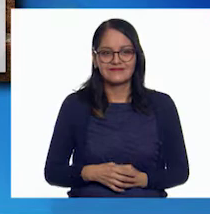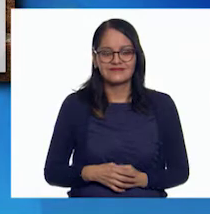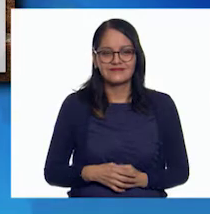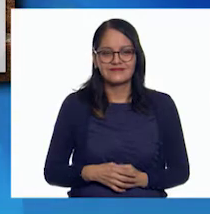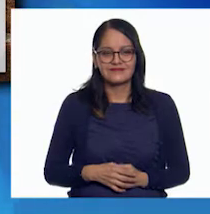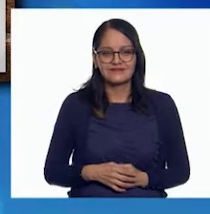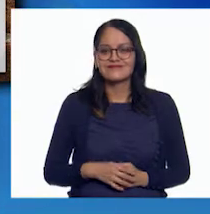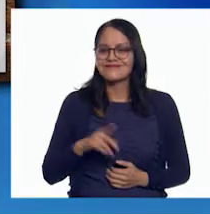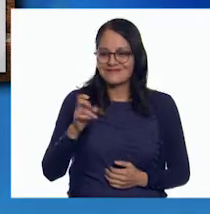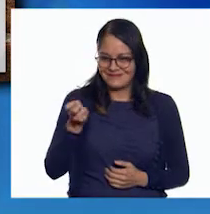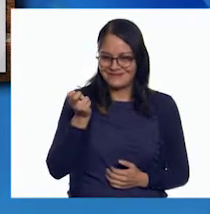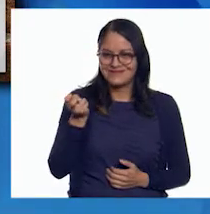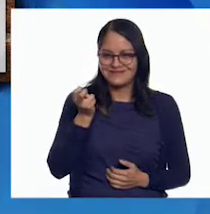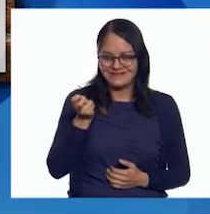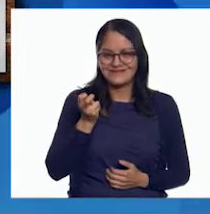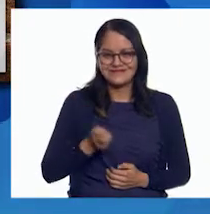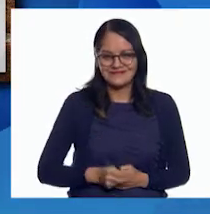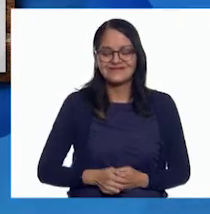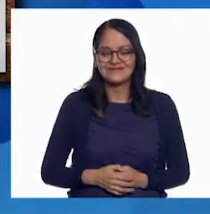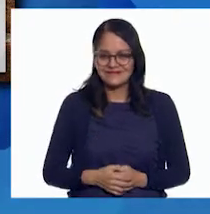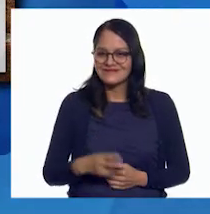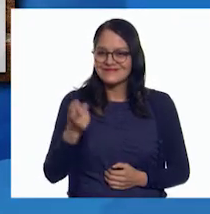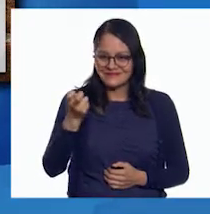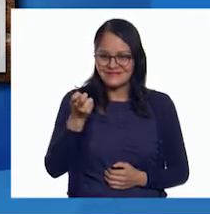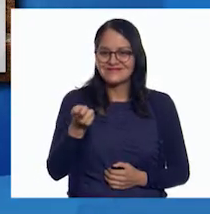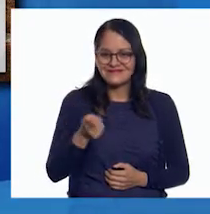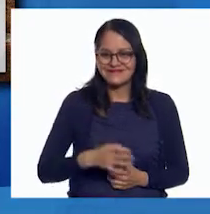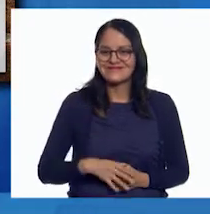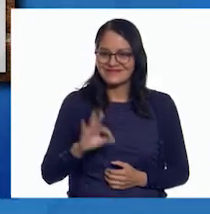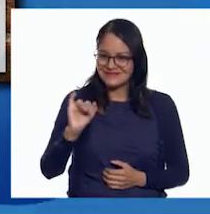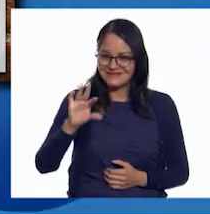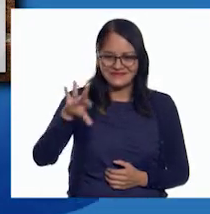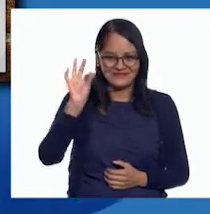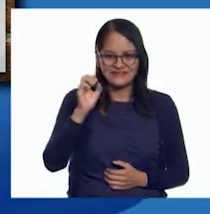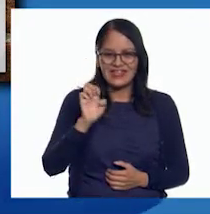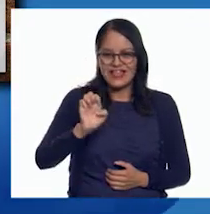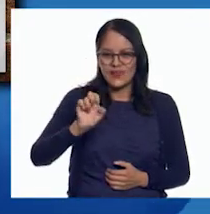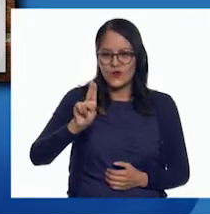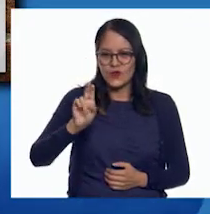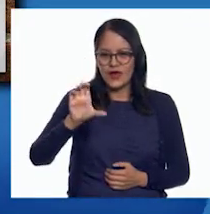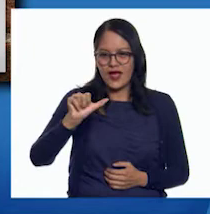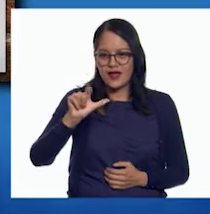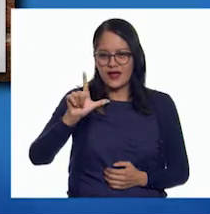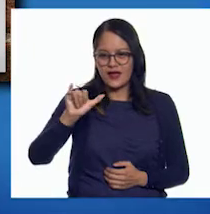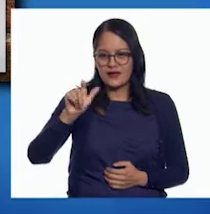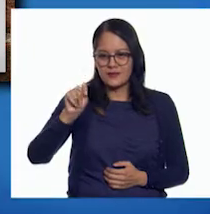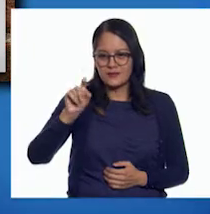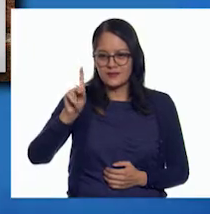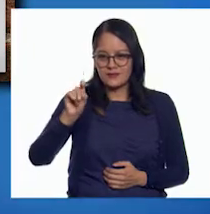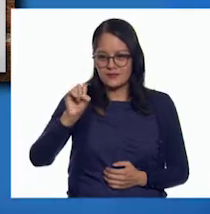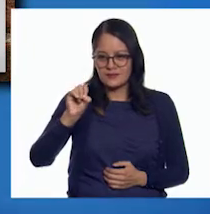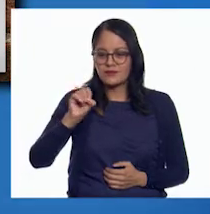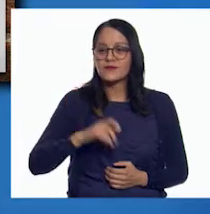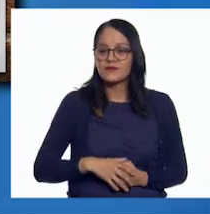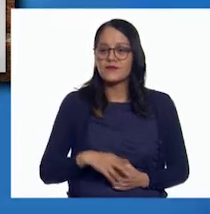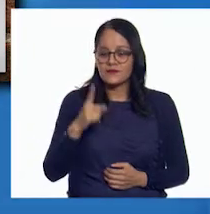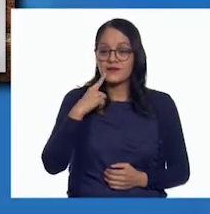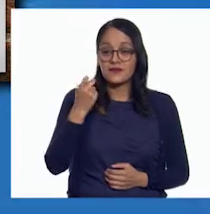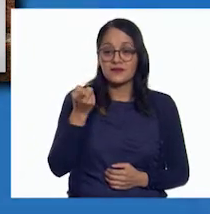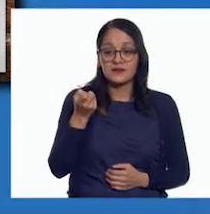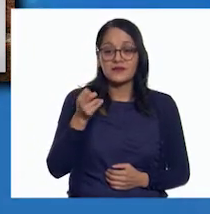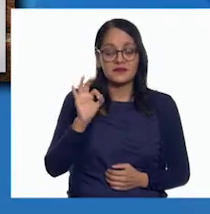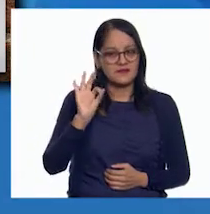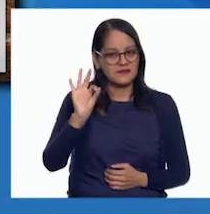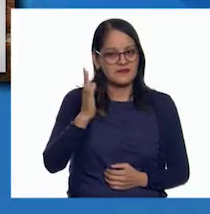adelantar. ¿Sí era? ¡Sí! ¡Sí era! ¡El eucalipto! ¡Yes, yes, yes! El árbol de eucalipto.